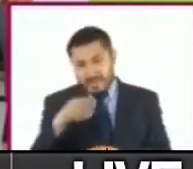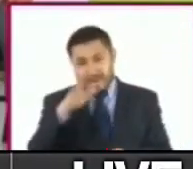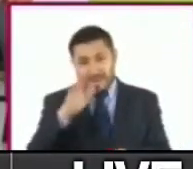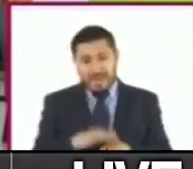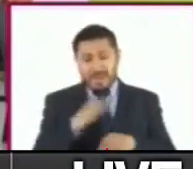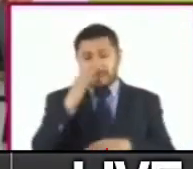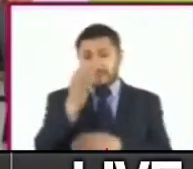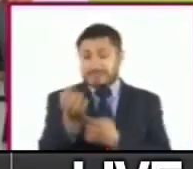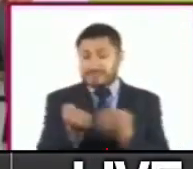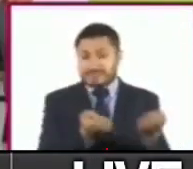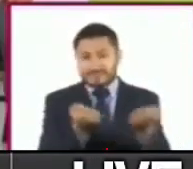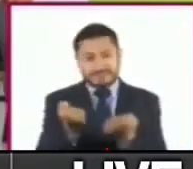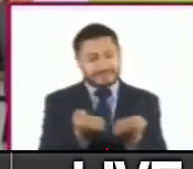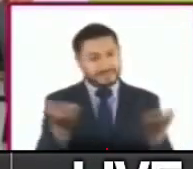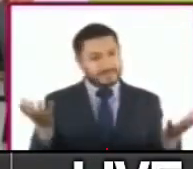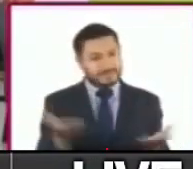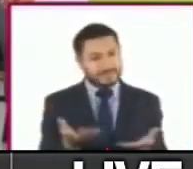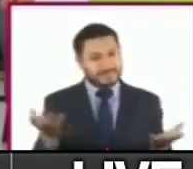ejercicios.